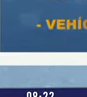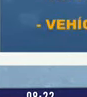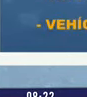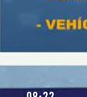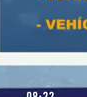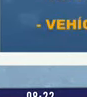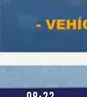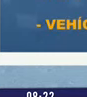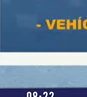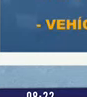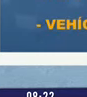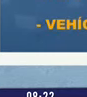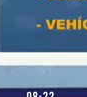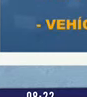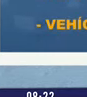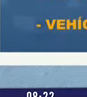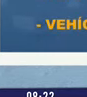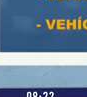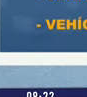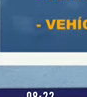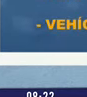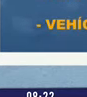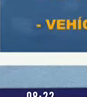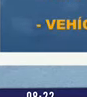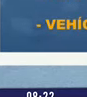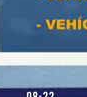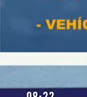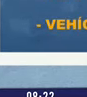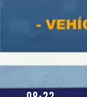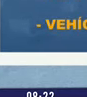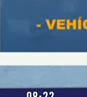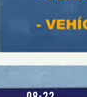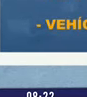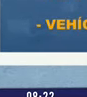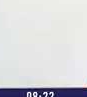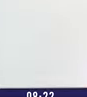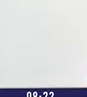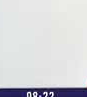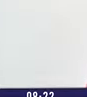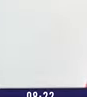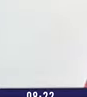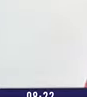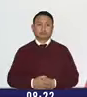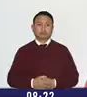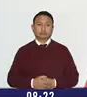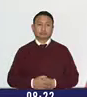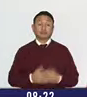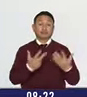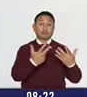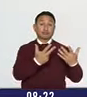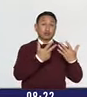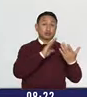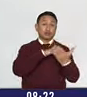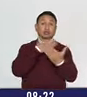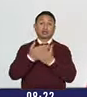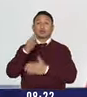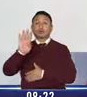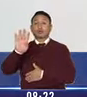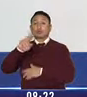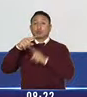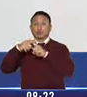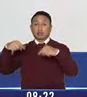pesados, $9 diarios. Vehículos extrapesados, $13 diarios. De 8 a 16 horas 30.